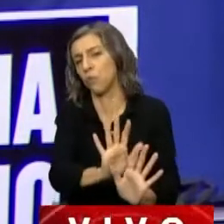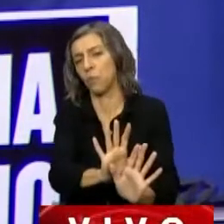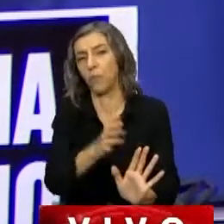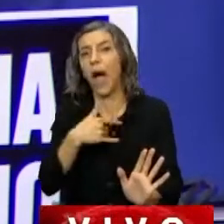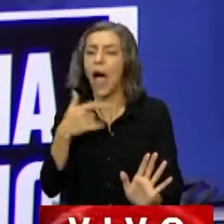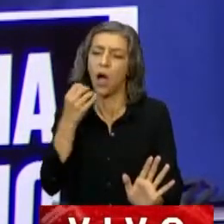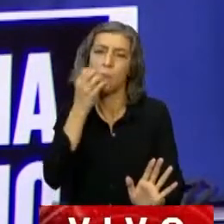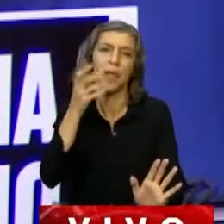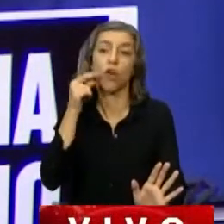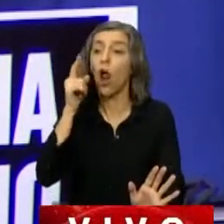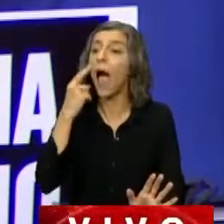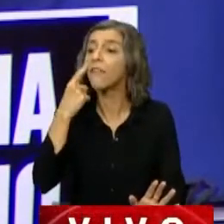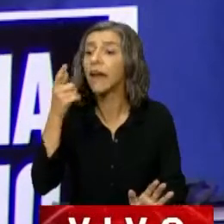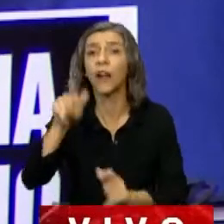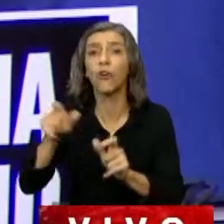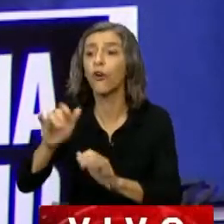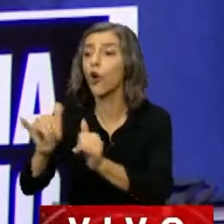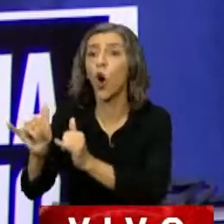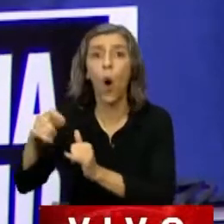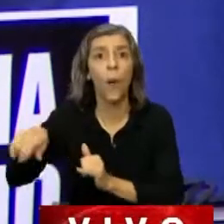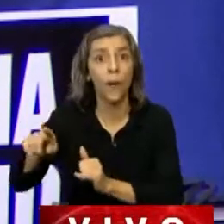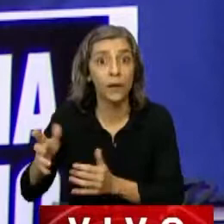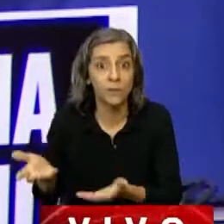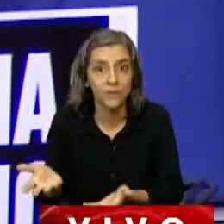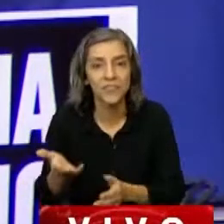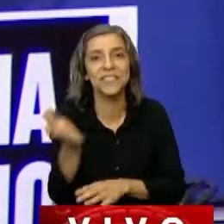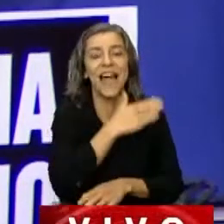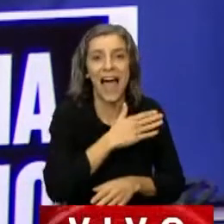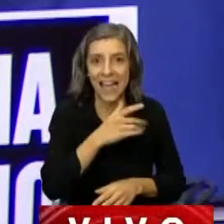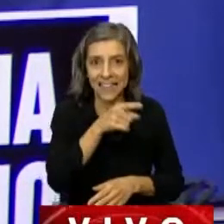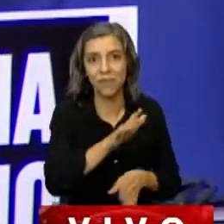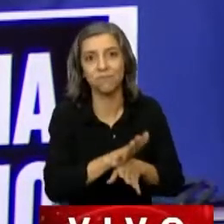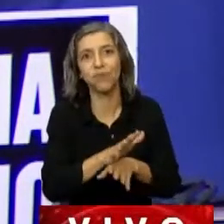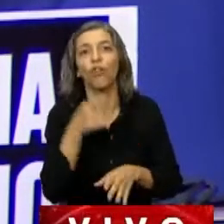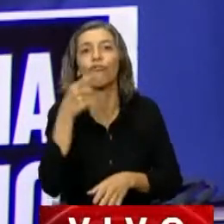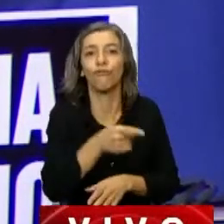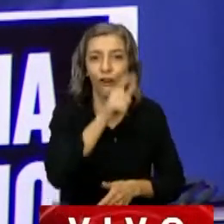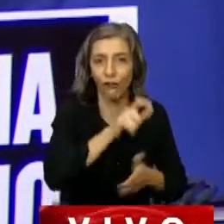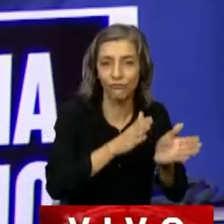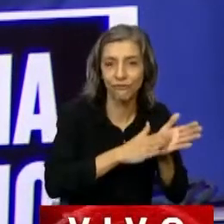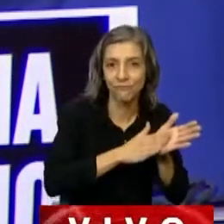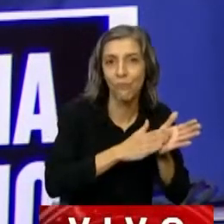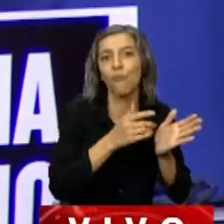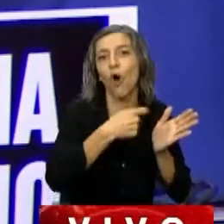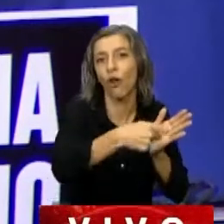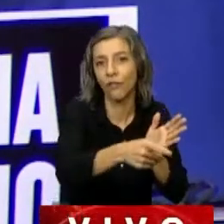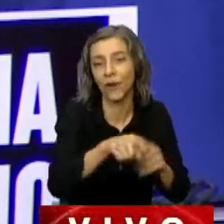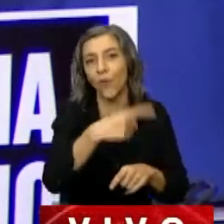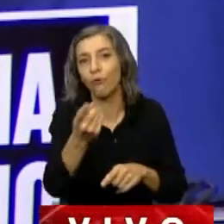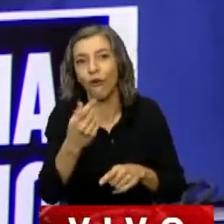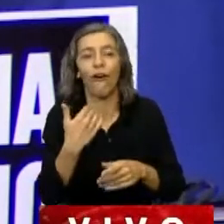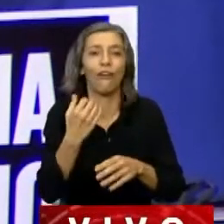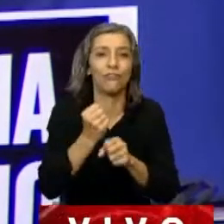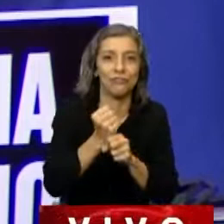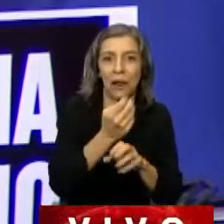jóvenes. Entonces ya no solo monotributistas, trabajadores de las plataformas que no tienen ningún derecho,